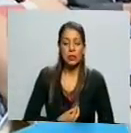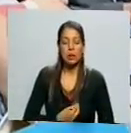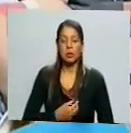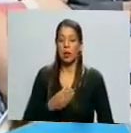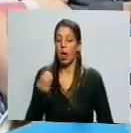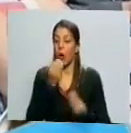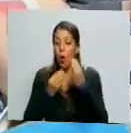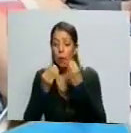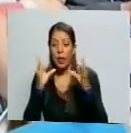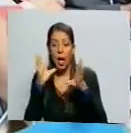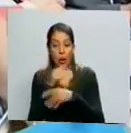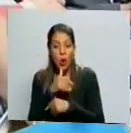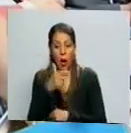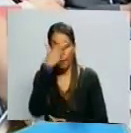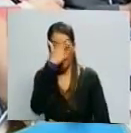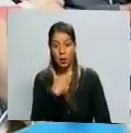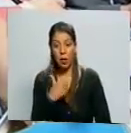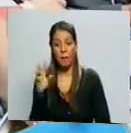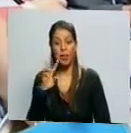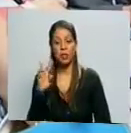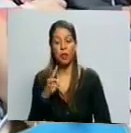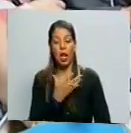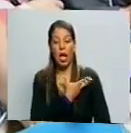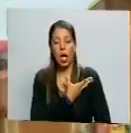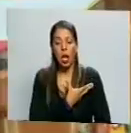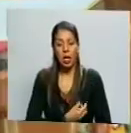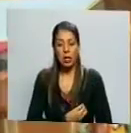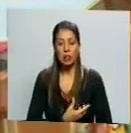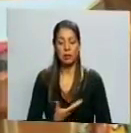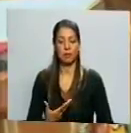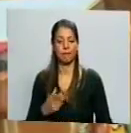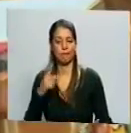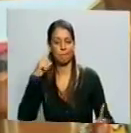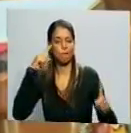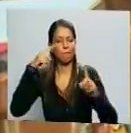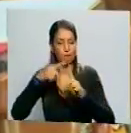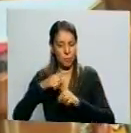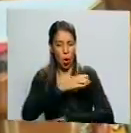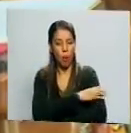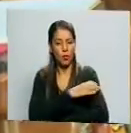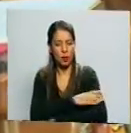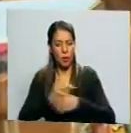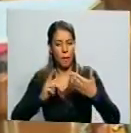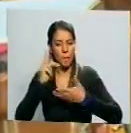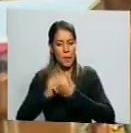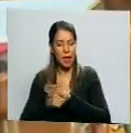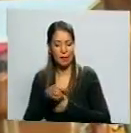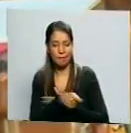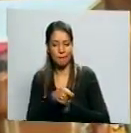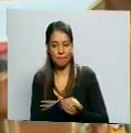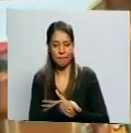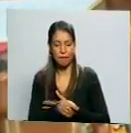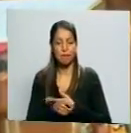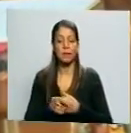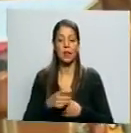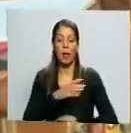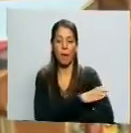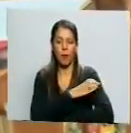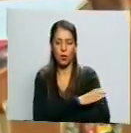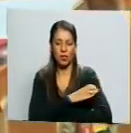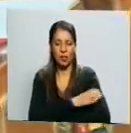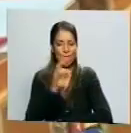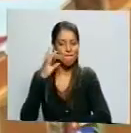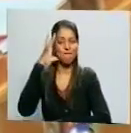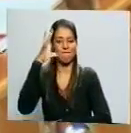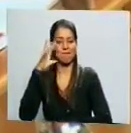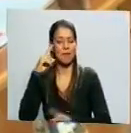tema económico, es un tema vinculado a afectar la moral del pueblo. Es un tema que pretende generar que nuestro pueblo